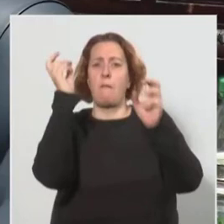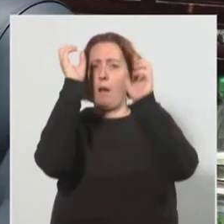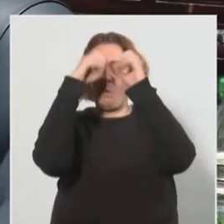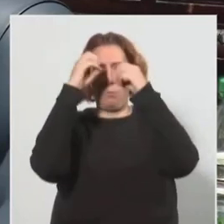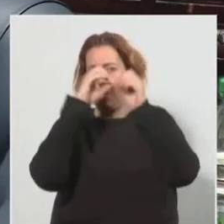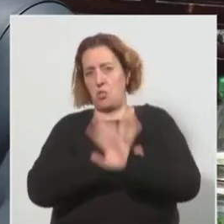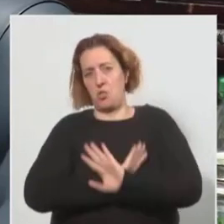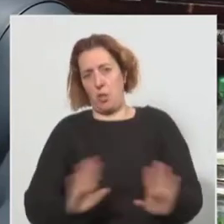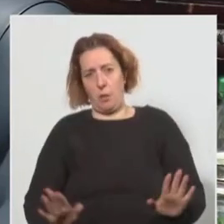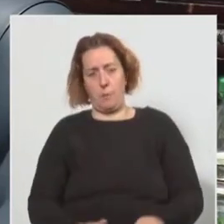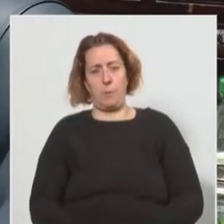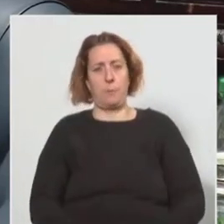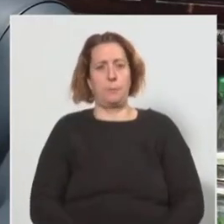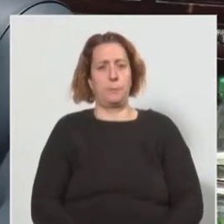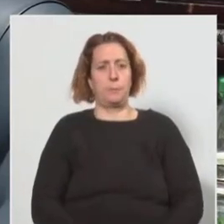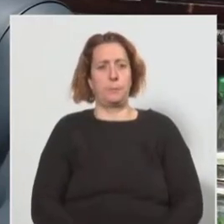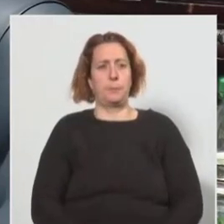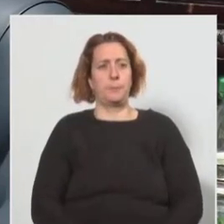en Internet.